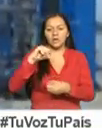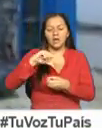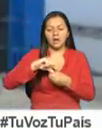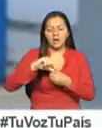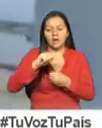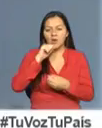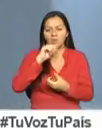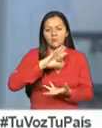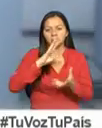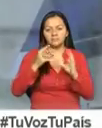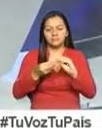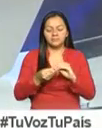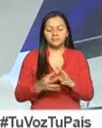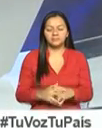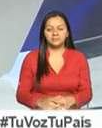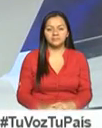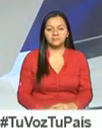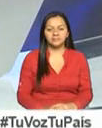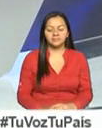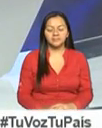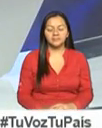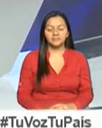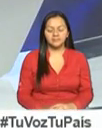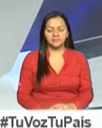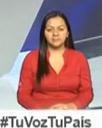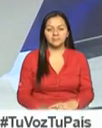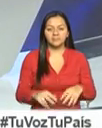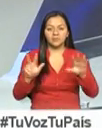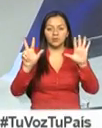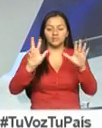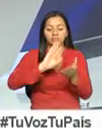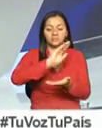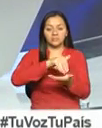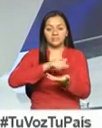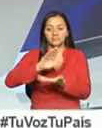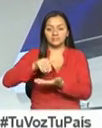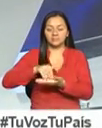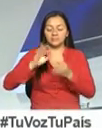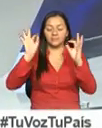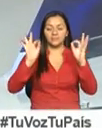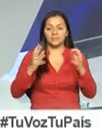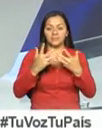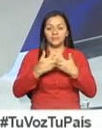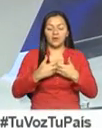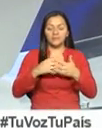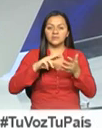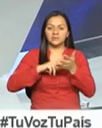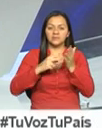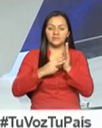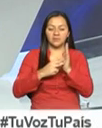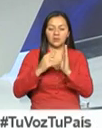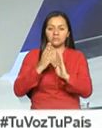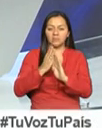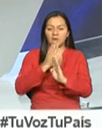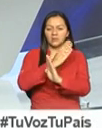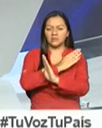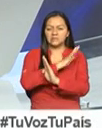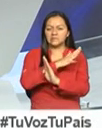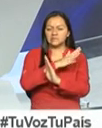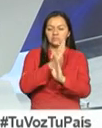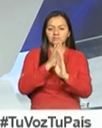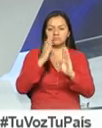Noticiero Ciudadano. Las 8 centrales hidroeléctricas del país marcan un antes y un después en la historia